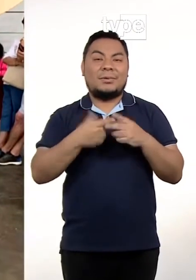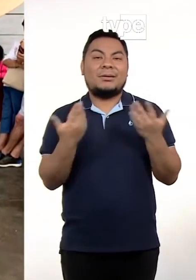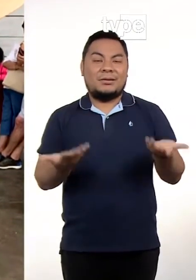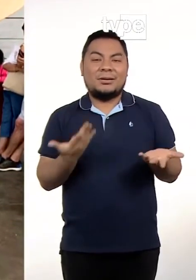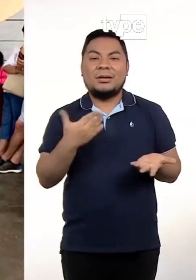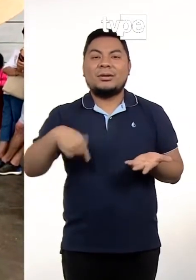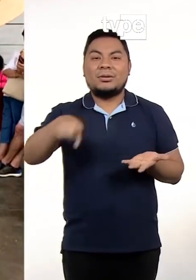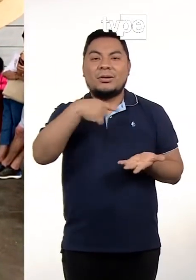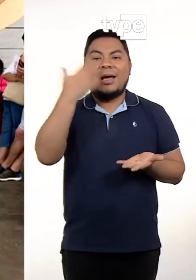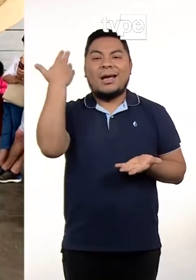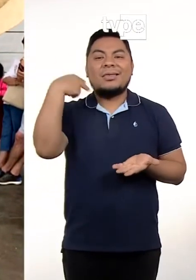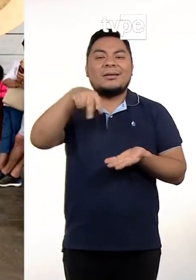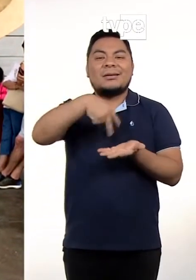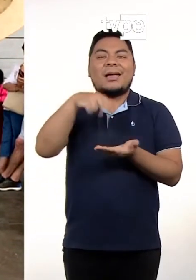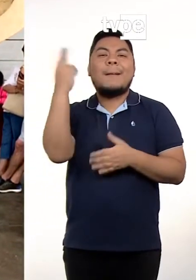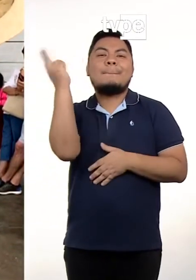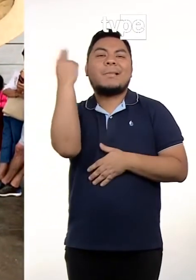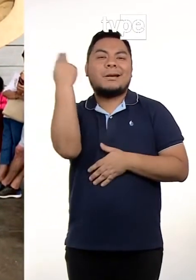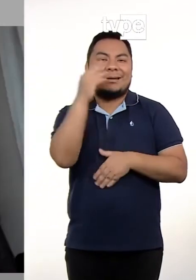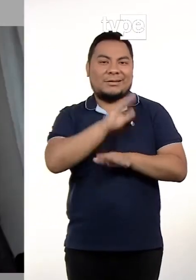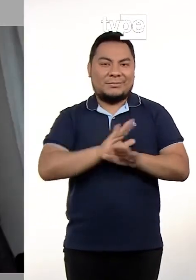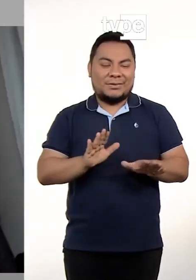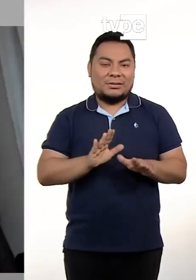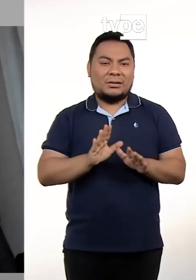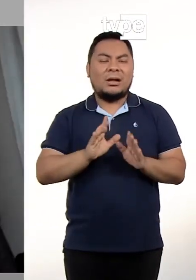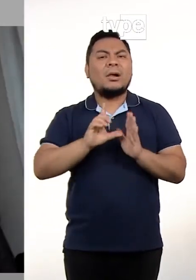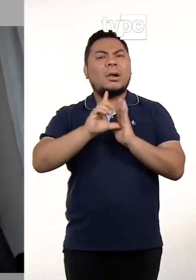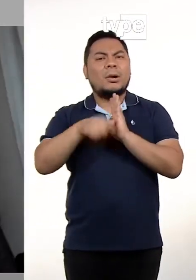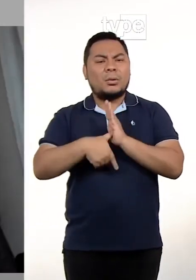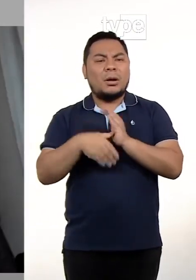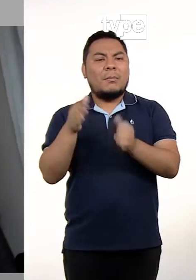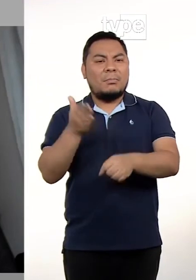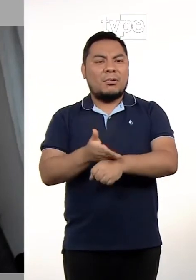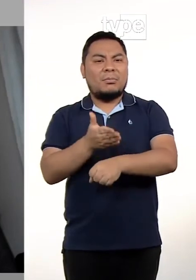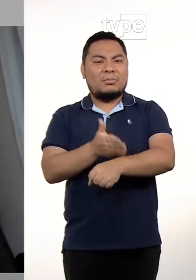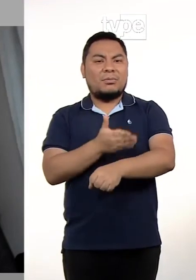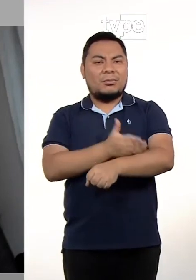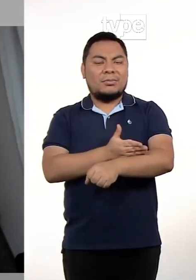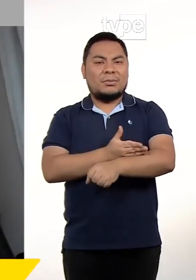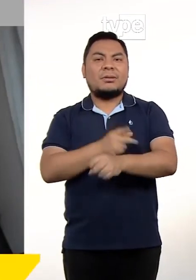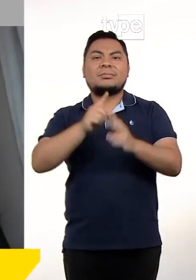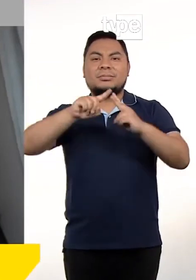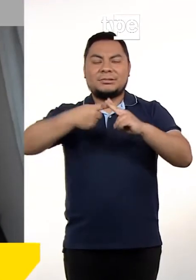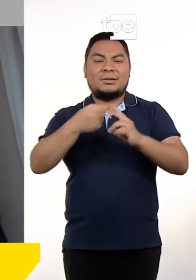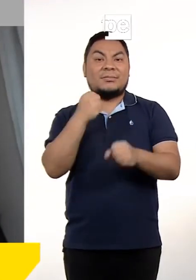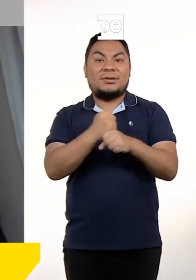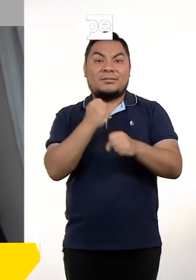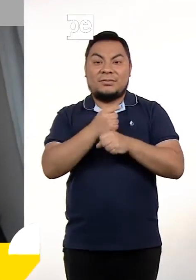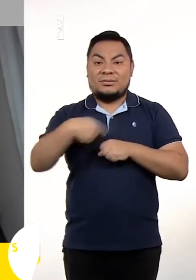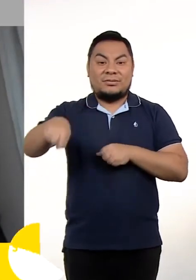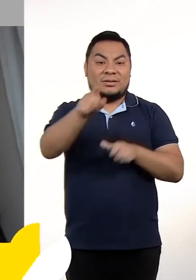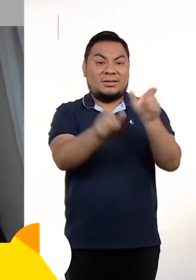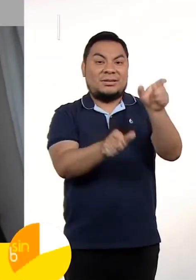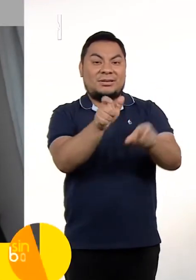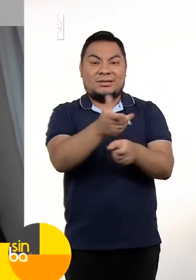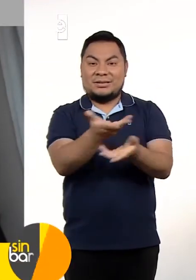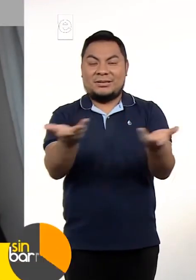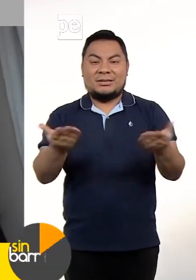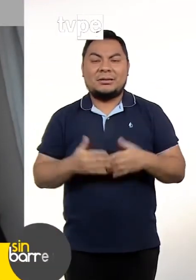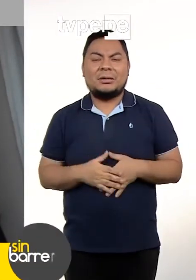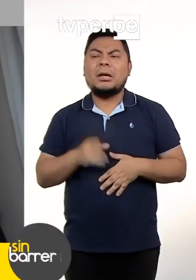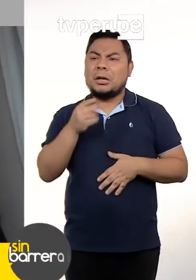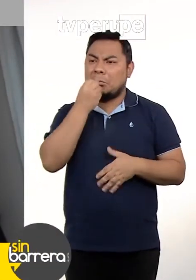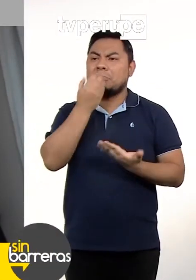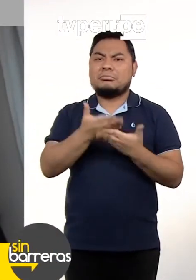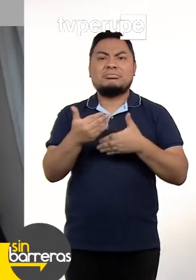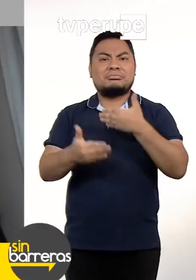empezó como una academia de marinera. Poco a poco empezamos a trabajar con todos los chicos y dándonos